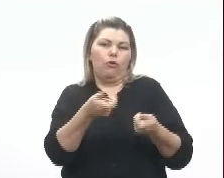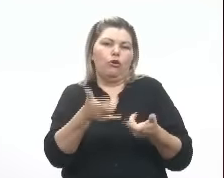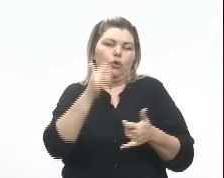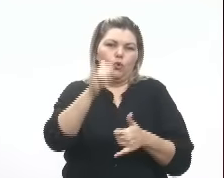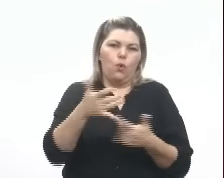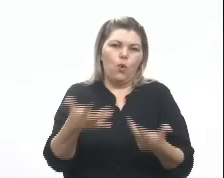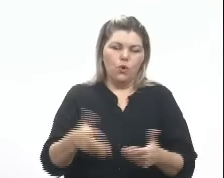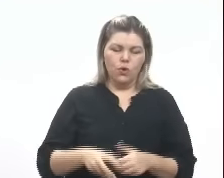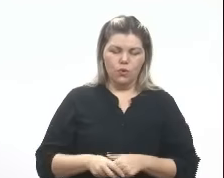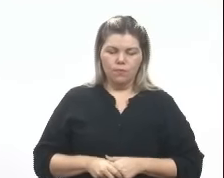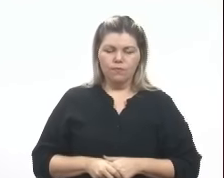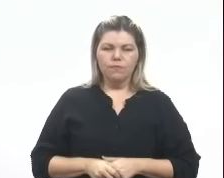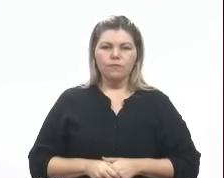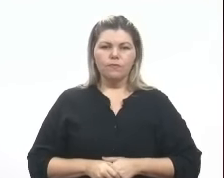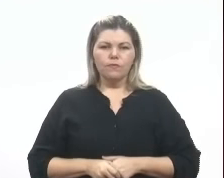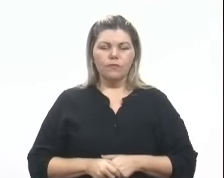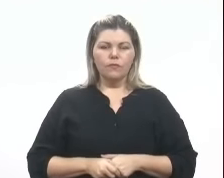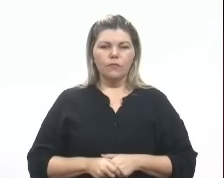decimos,